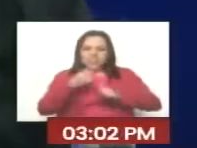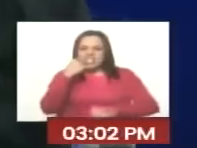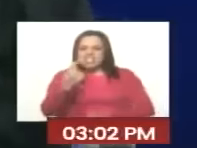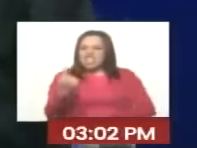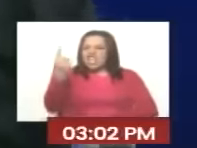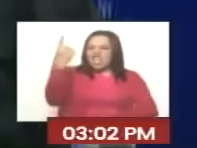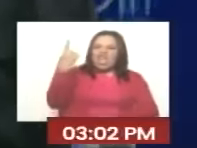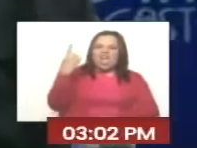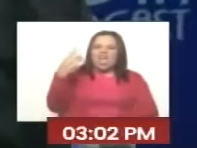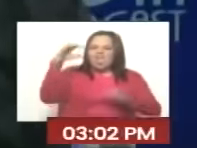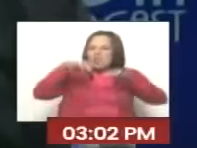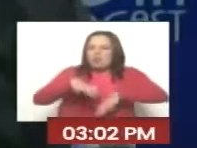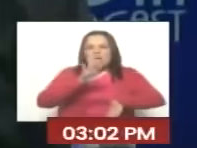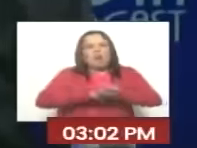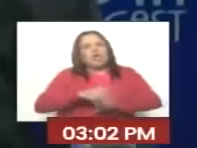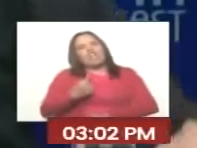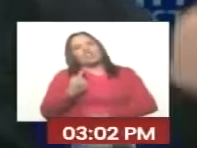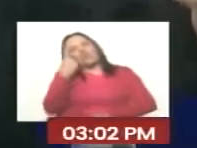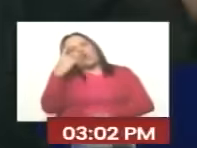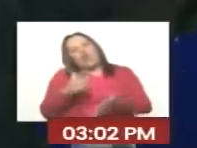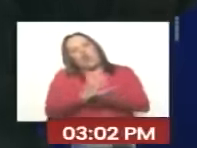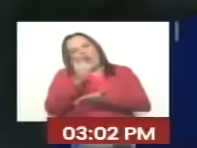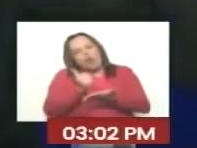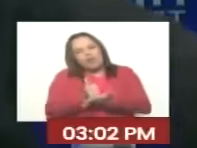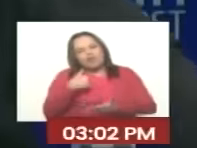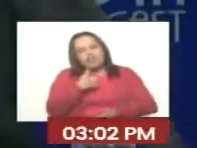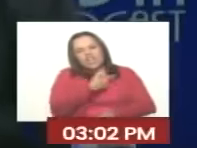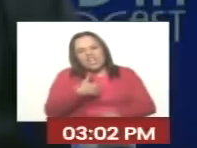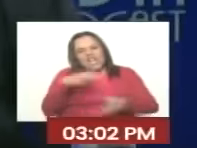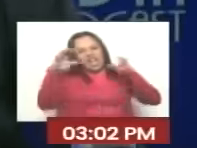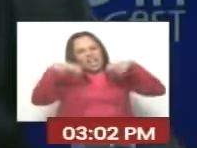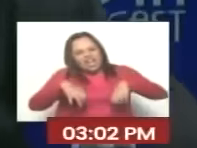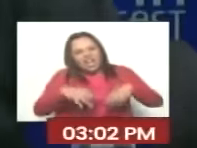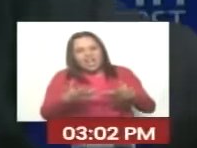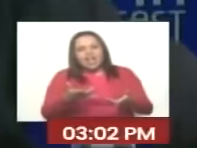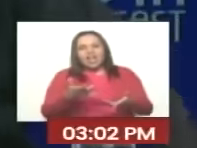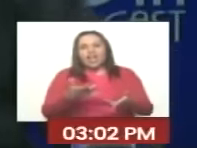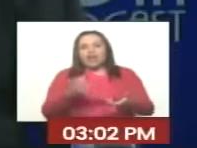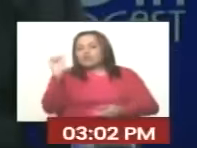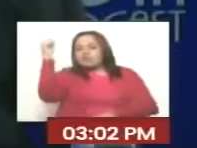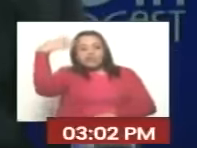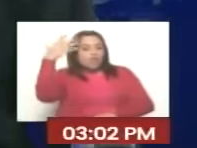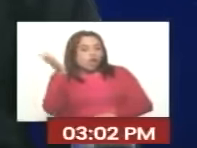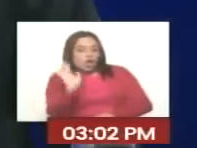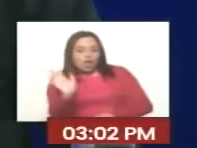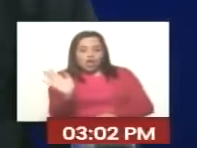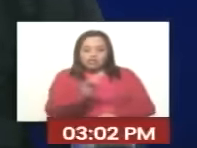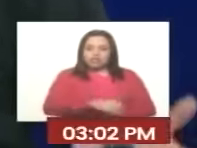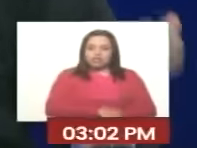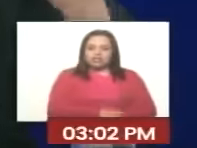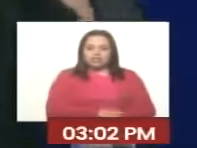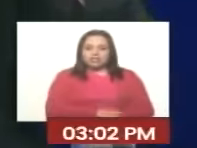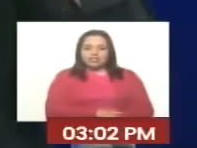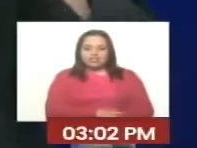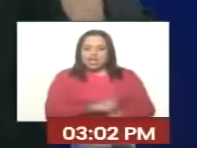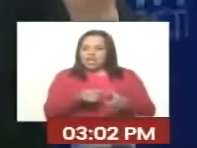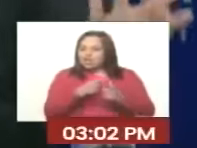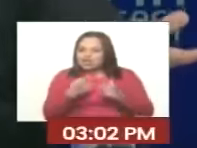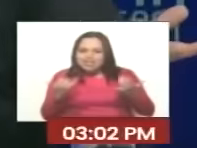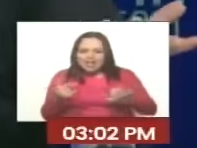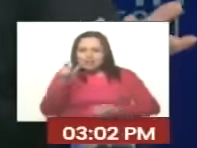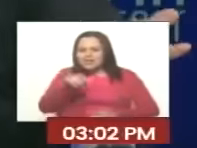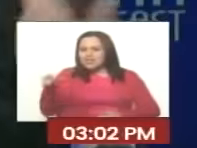lluvia. ¿Por qué hubo la lluvia? Yo quería era que cayera un solazo, que es como el desierto de Sahara. O sea, ya es una